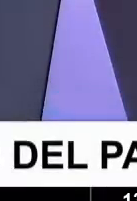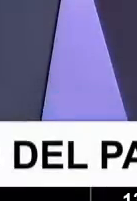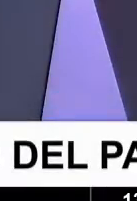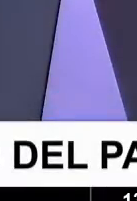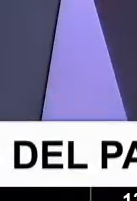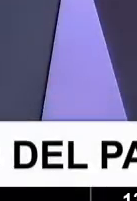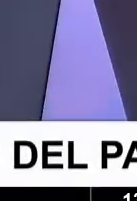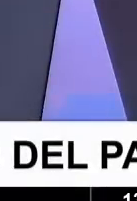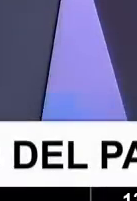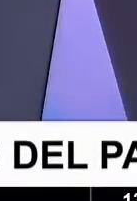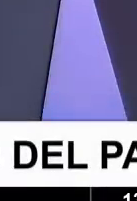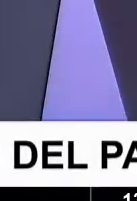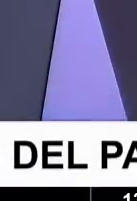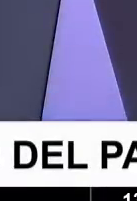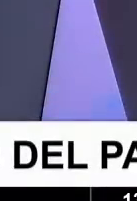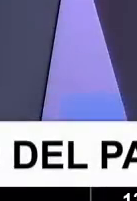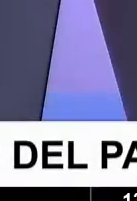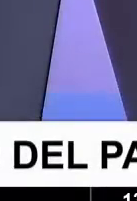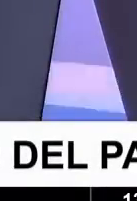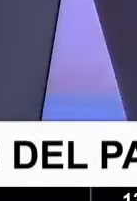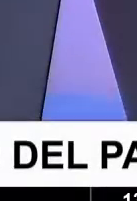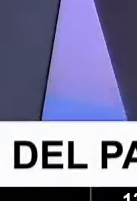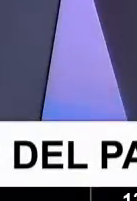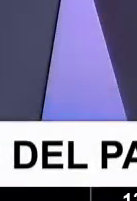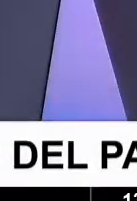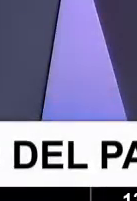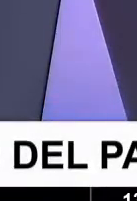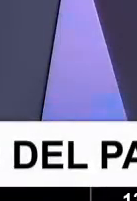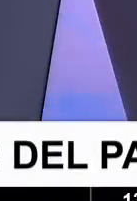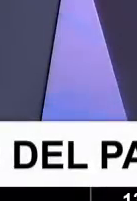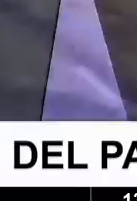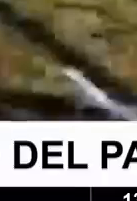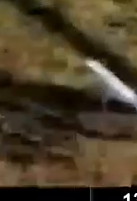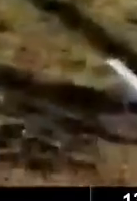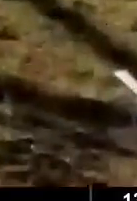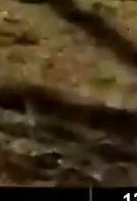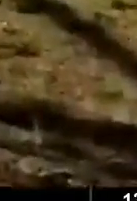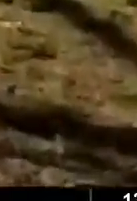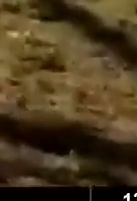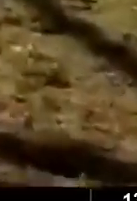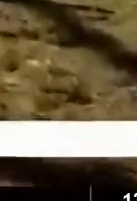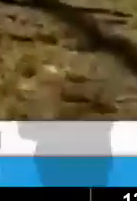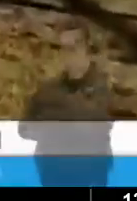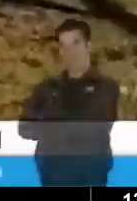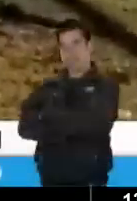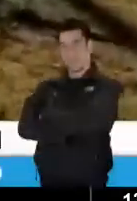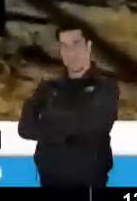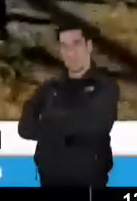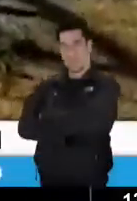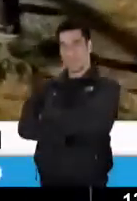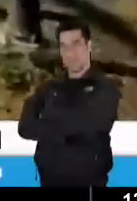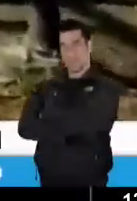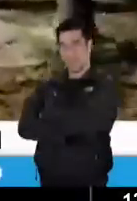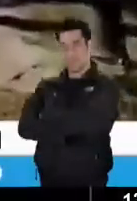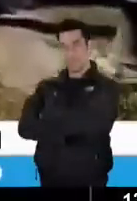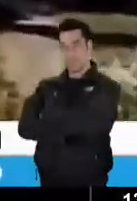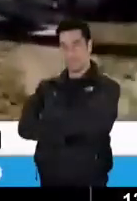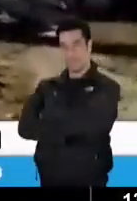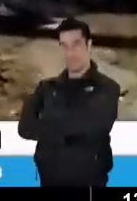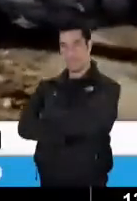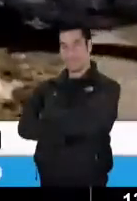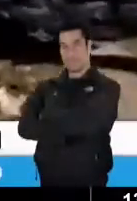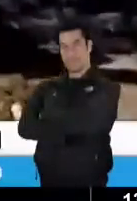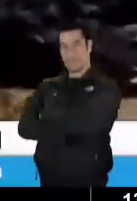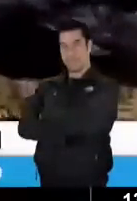durante esta mañana y nos cuenta todos los detalles. Hola, Cristian, buenas tardes. Hola, muy buenas tardes. Claro, como lo señalan ustedes, esta